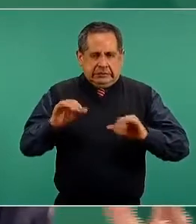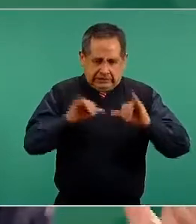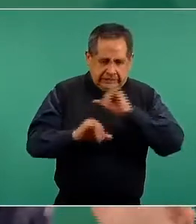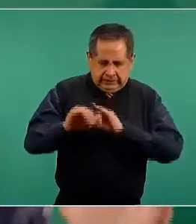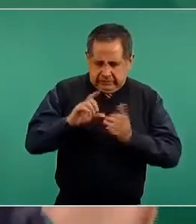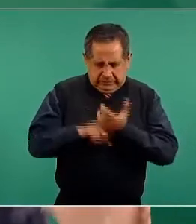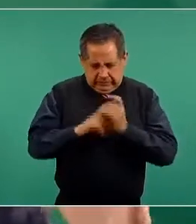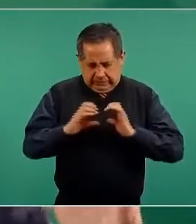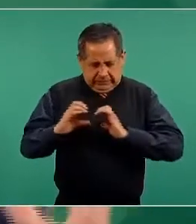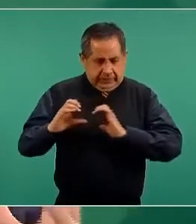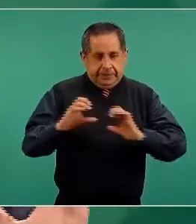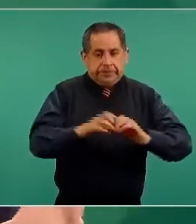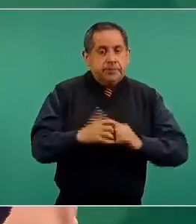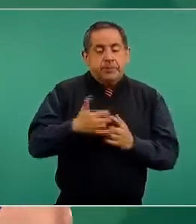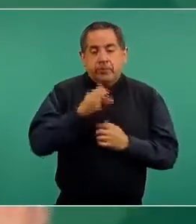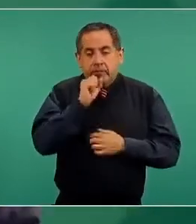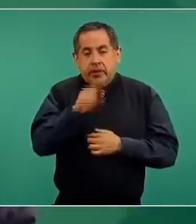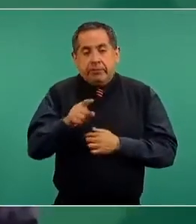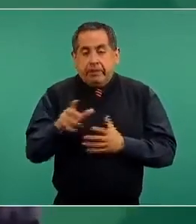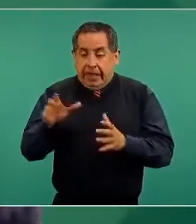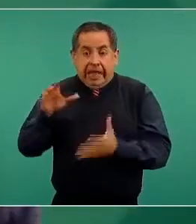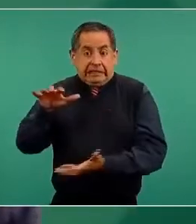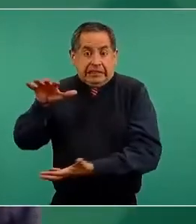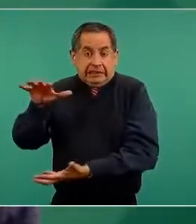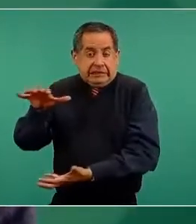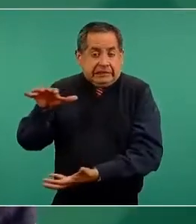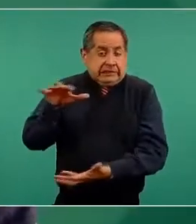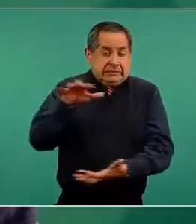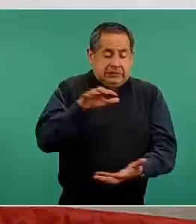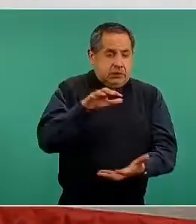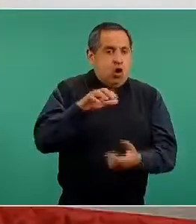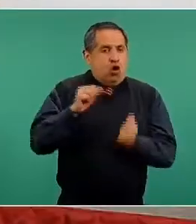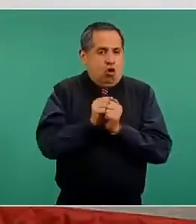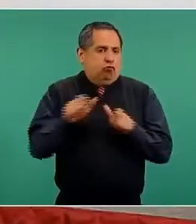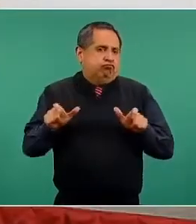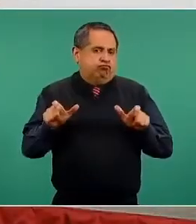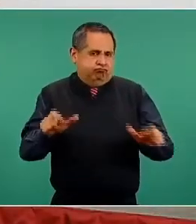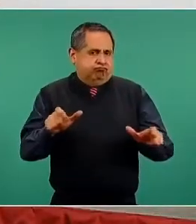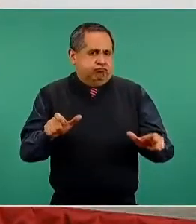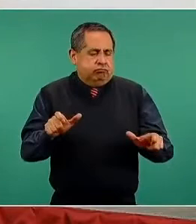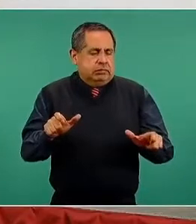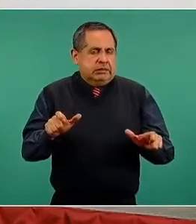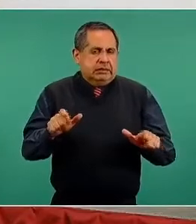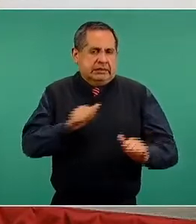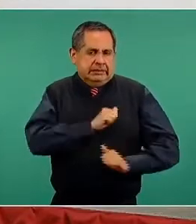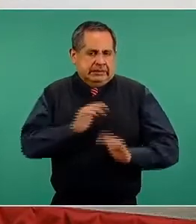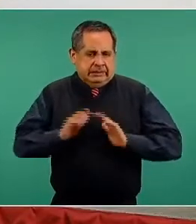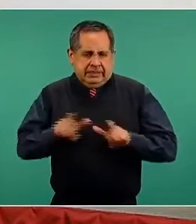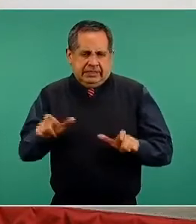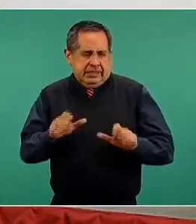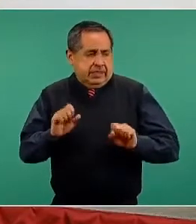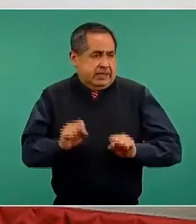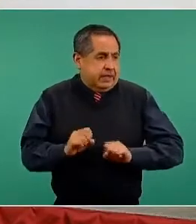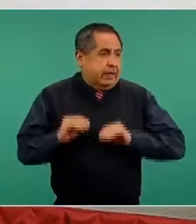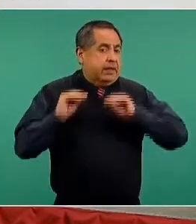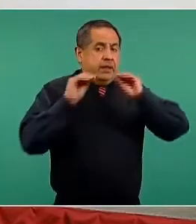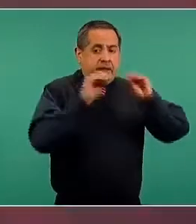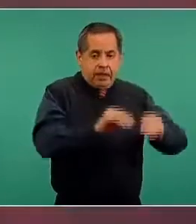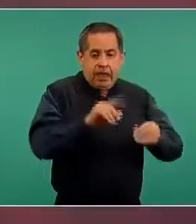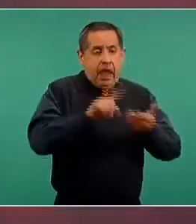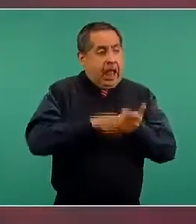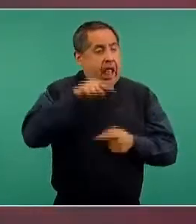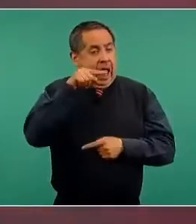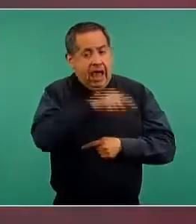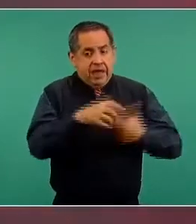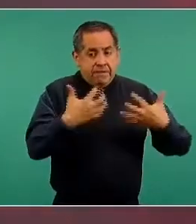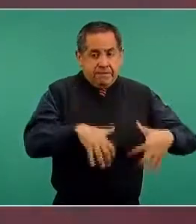del producto, y van a ser trasladados, resguardados por las Fuerzas Armadas a la planta en donde se va